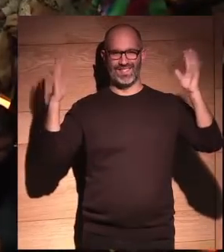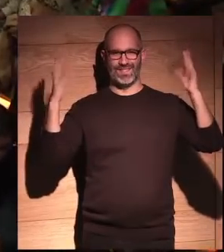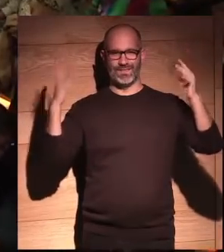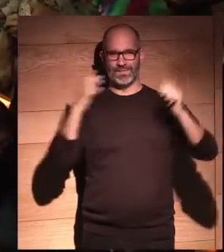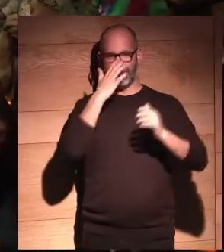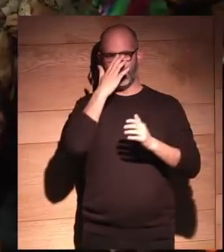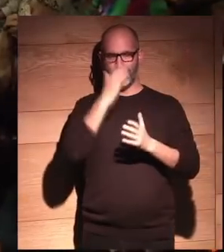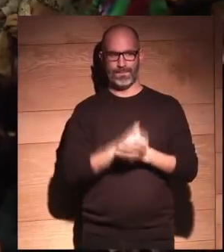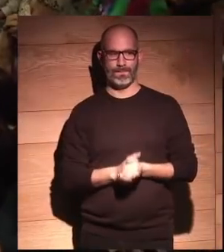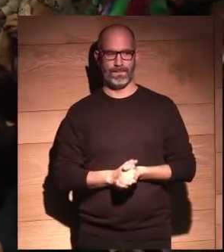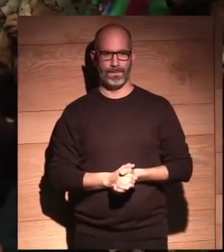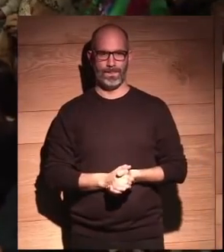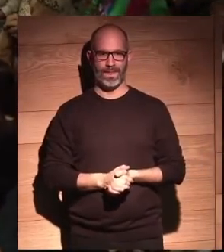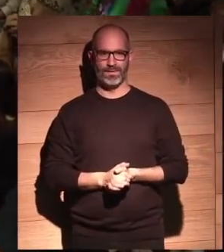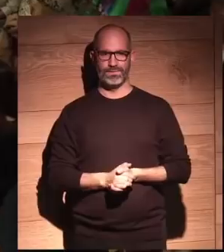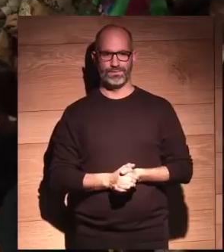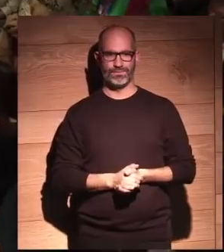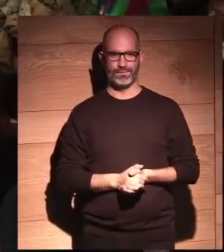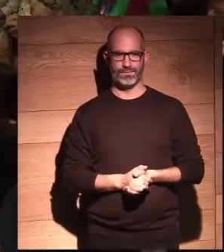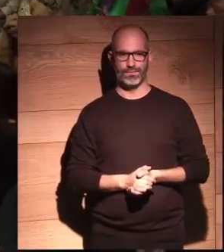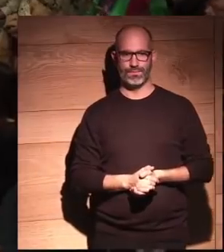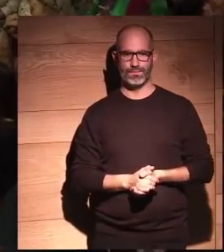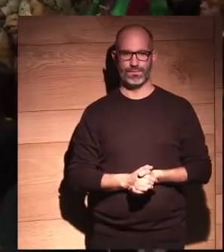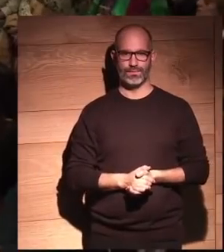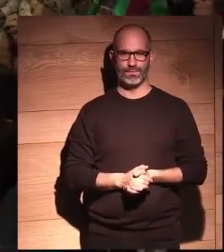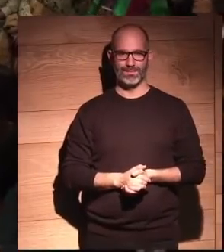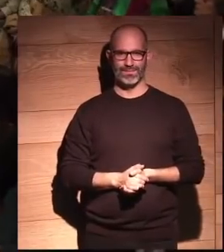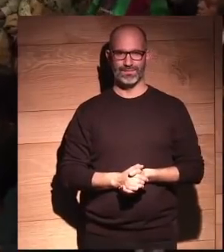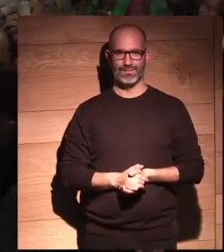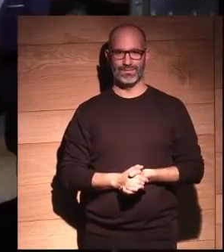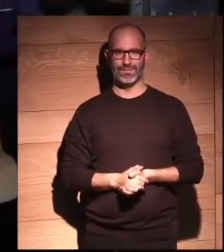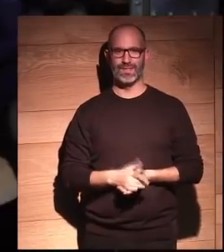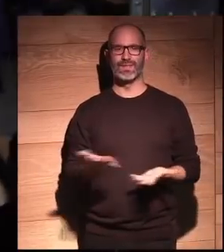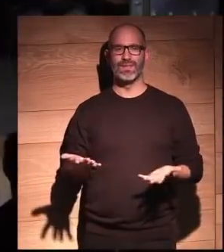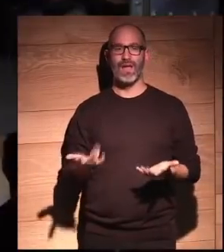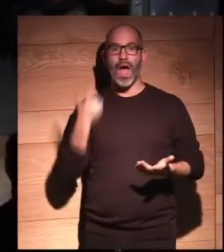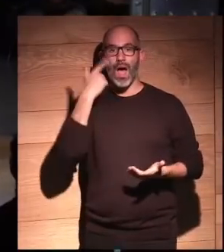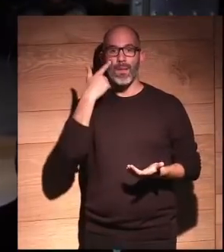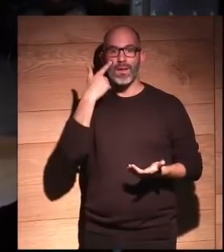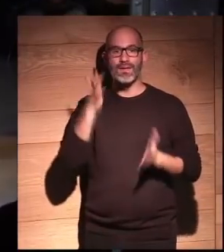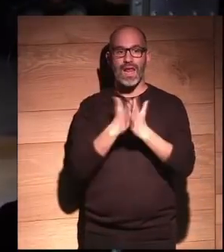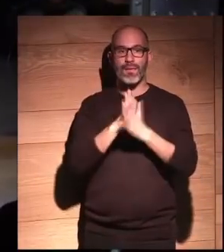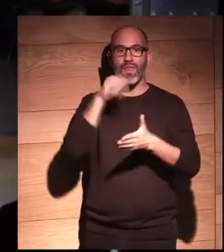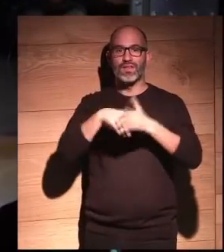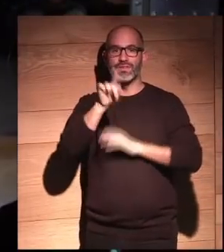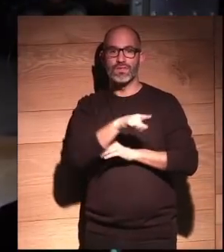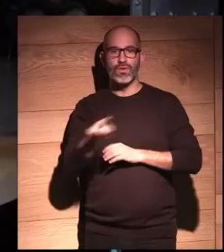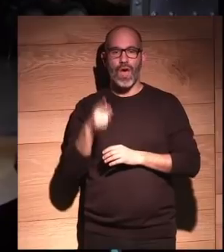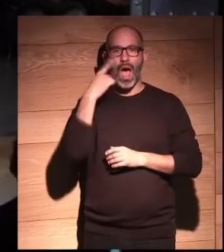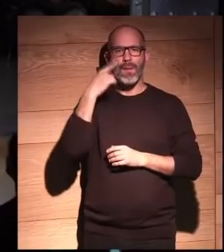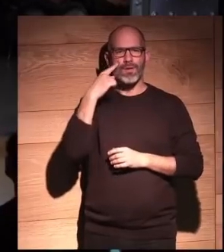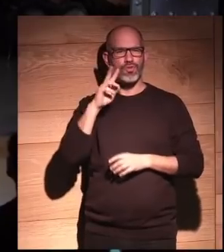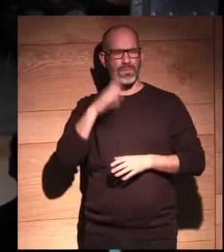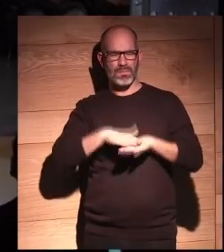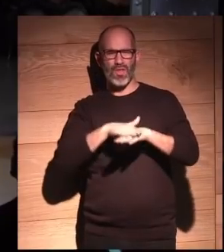poner Vale. Sí. ¿Es peligroso lo que vais a hacer? No, no entraña ningún tipo de peligro. No. Ni hemos maltratado. Si está More, puede haber peligro, ¿eh? Oye,